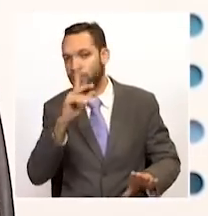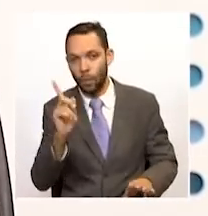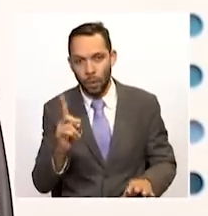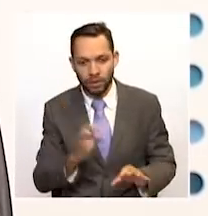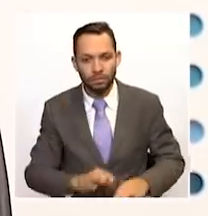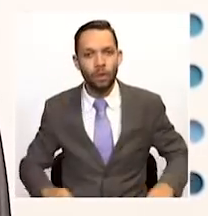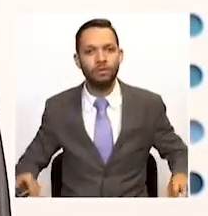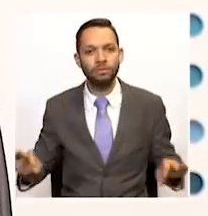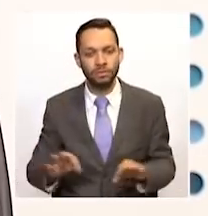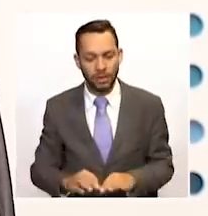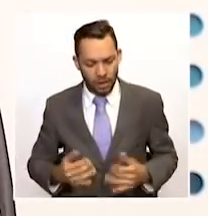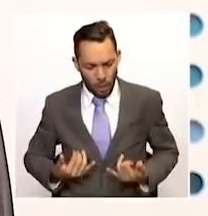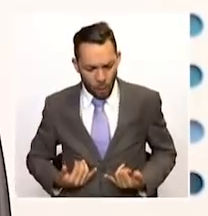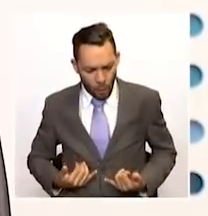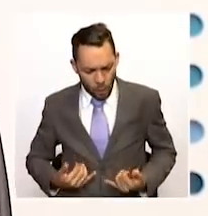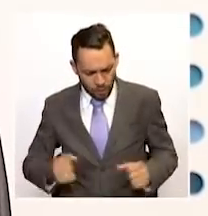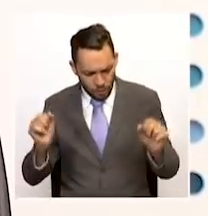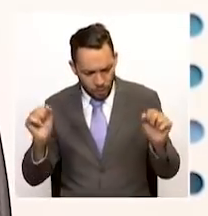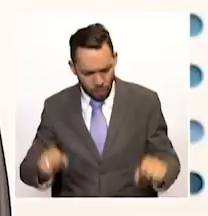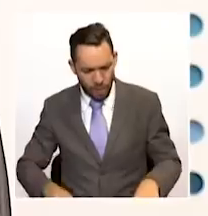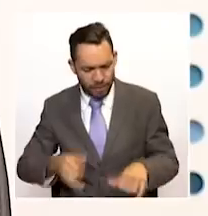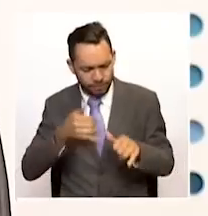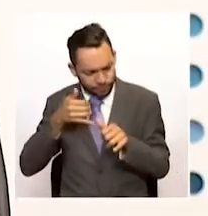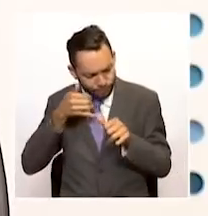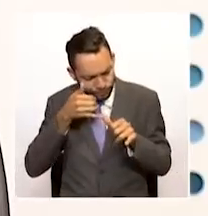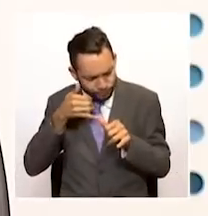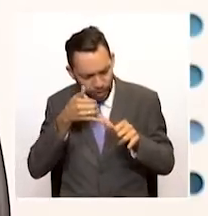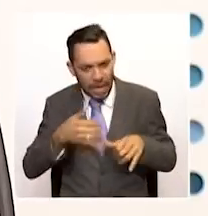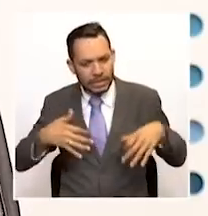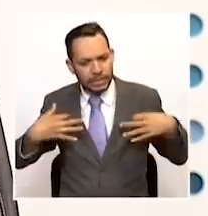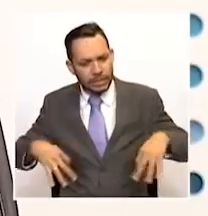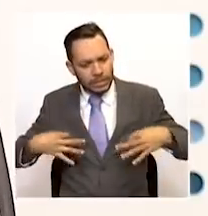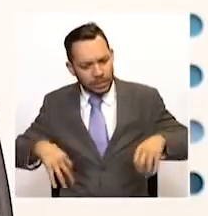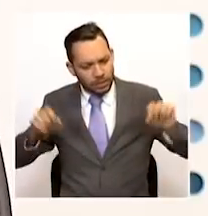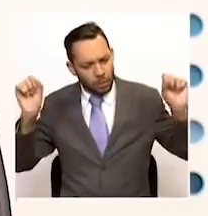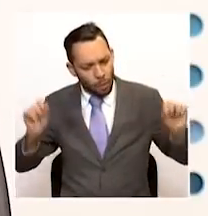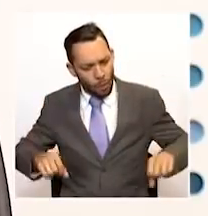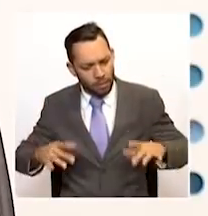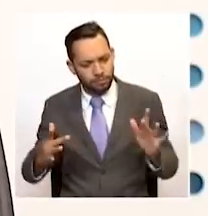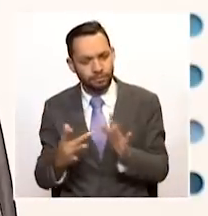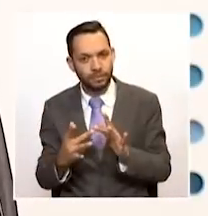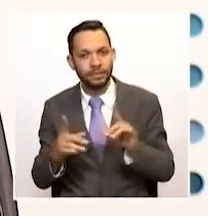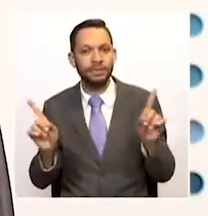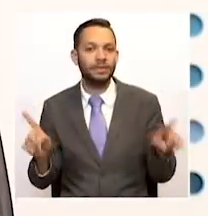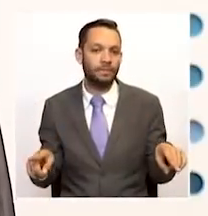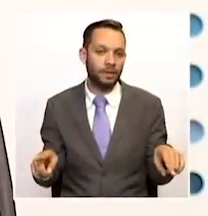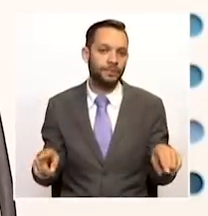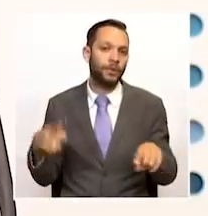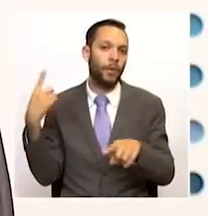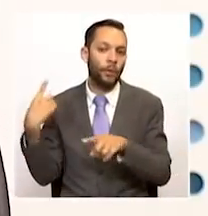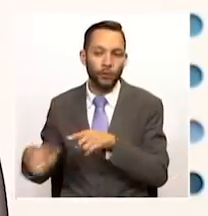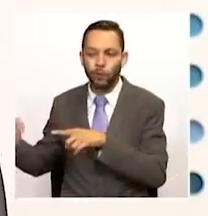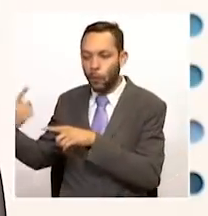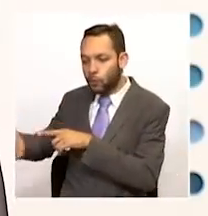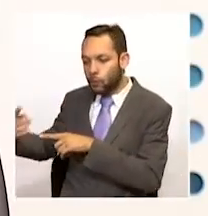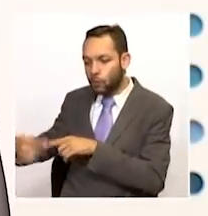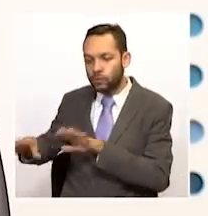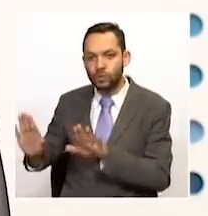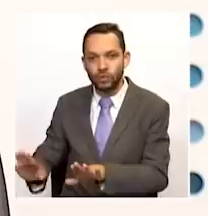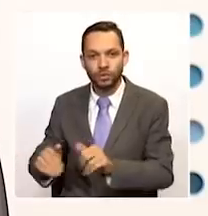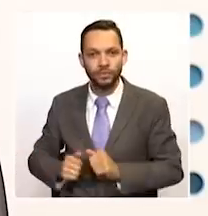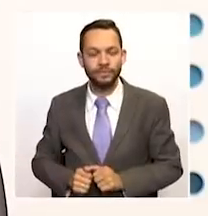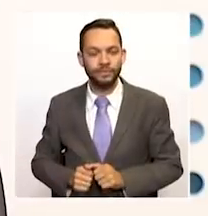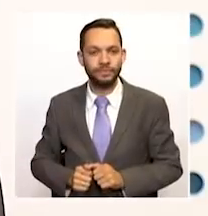laboratorio hoy en día puede realizar estas pruebas existen otra gran otra gran cantidad de pruebas como el caso